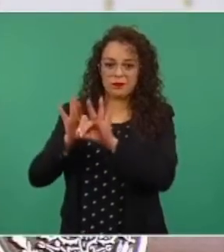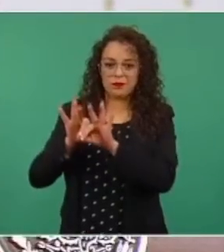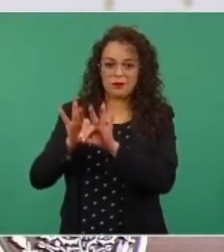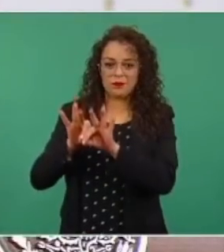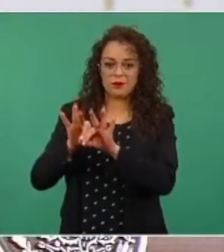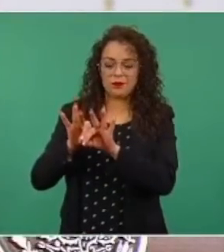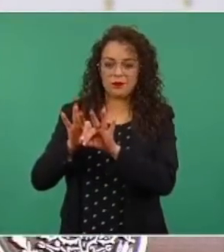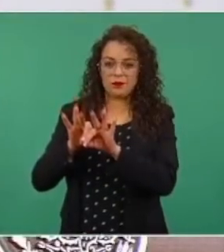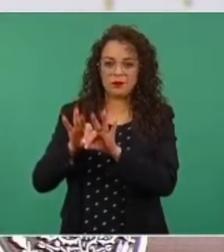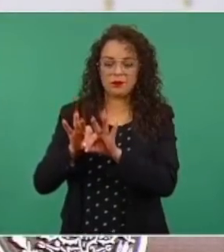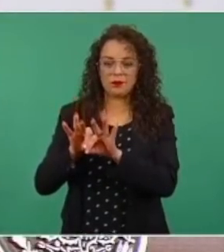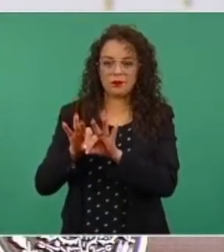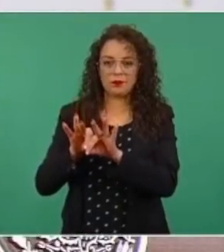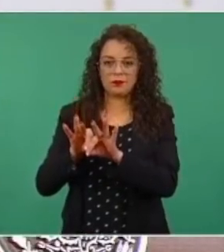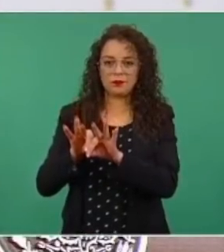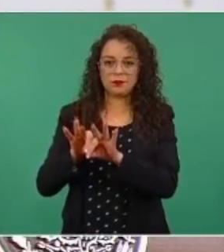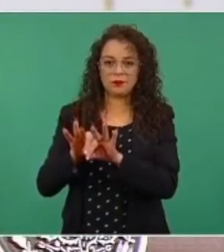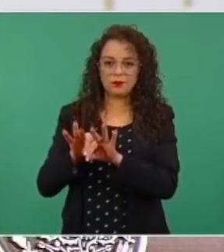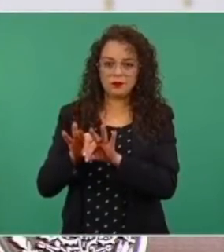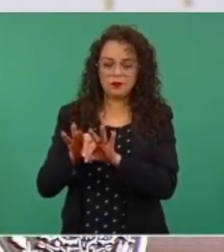de los